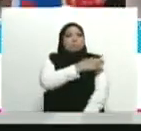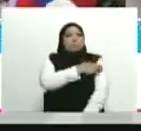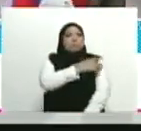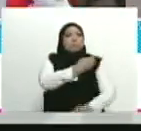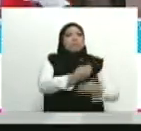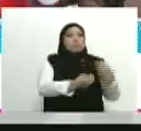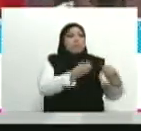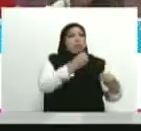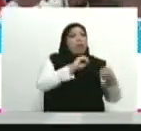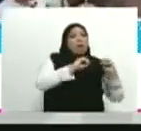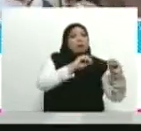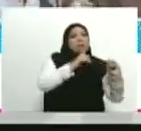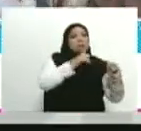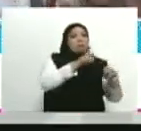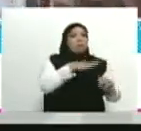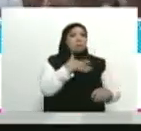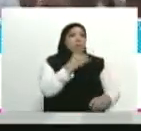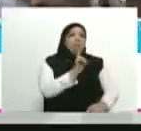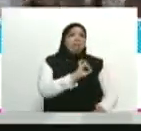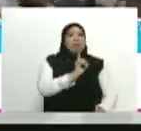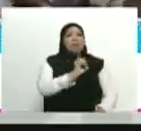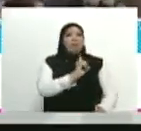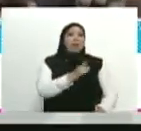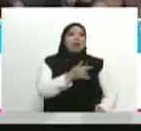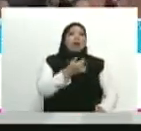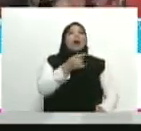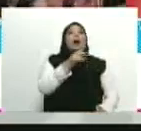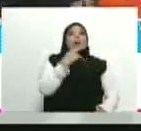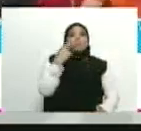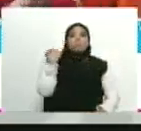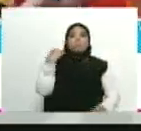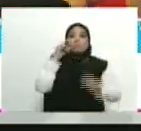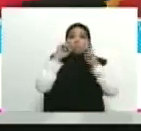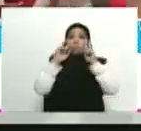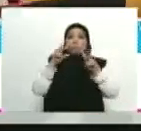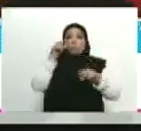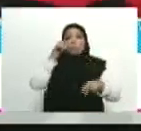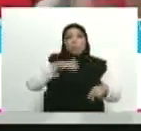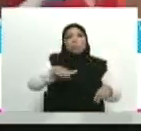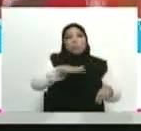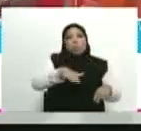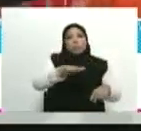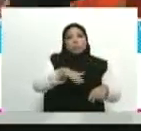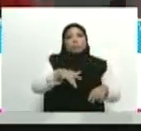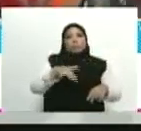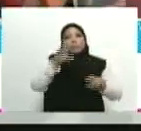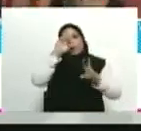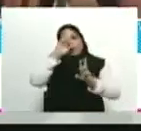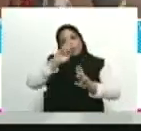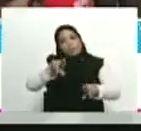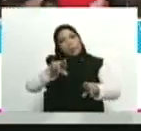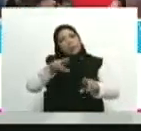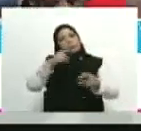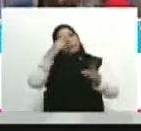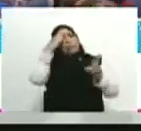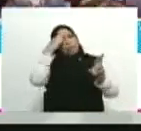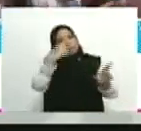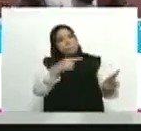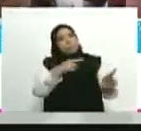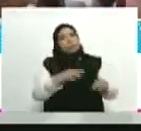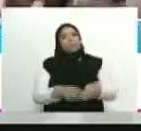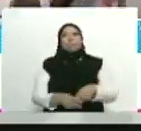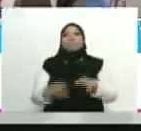fascismo, retaron al pueblo. ¿Quién verá al pueblo? Ahí está el pueblo, ahí está el pueblo, pues, para que respeten, para que vayan